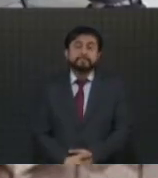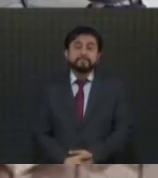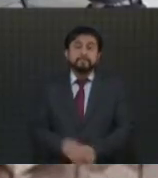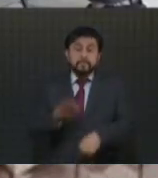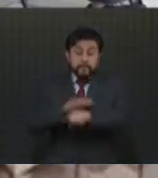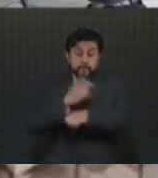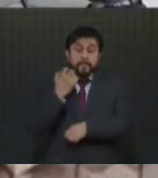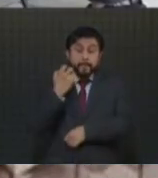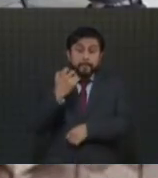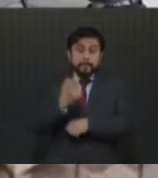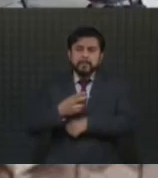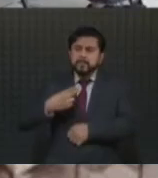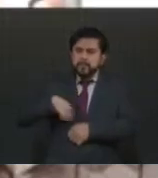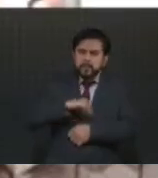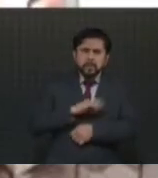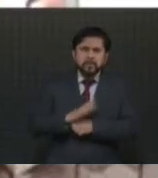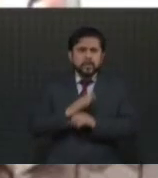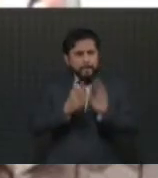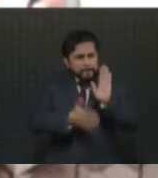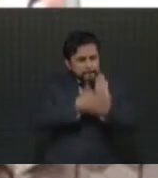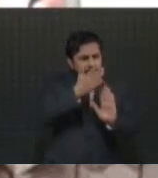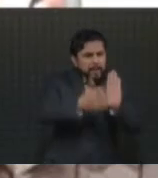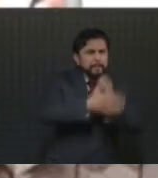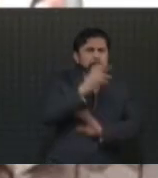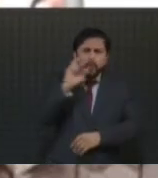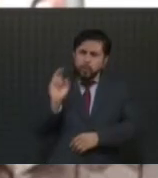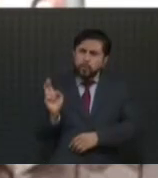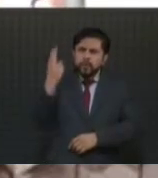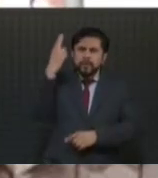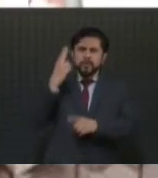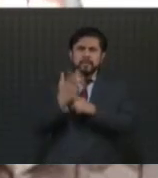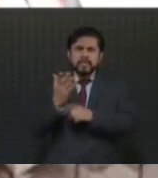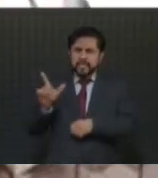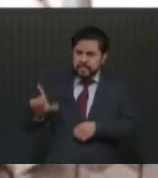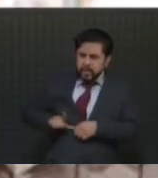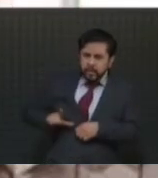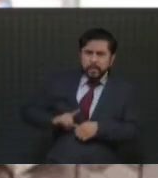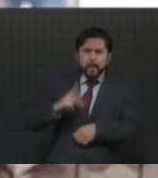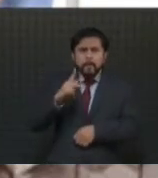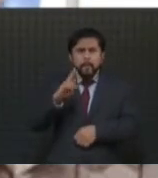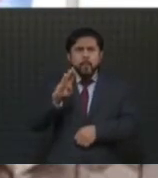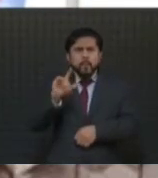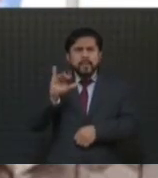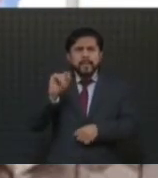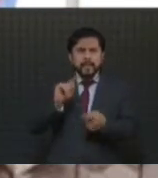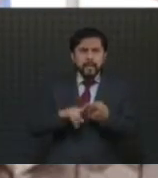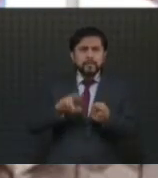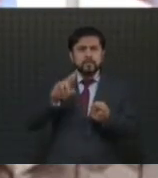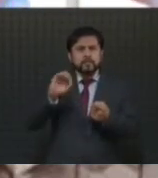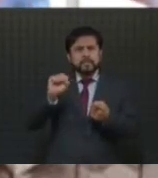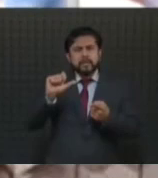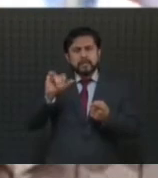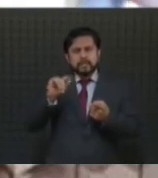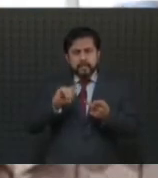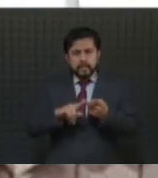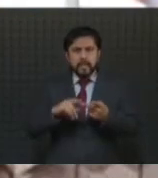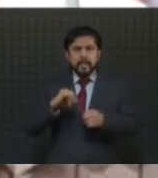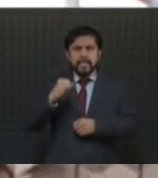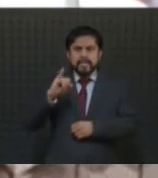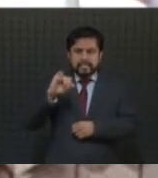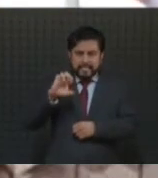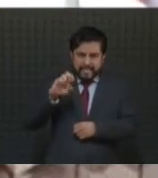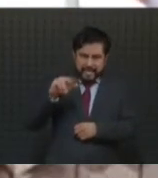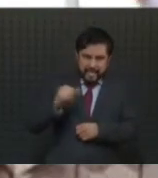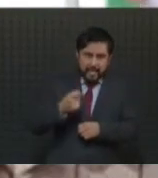Por eso creamos universidades públicas como la Rosario Castellanos. Aumentamos el Instituto de Educación Media